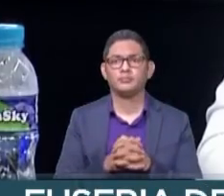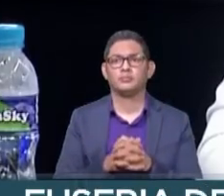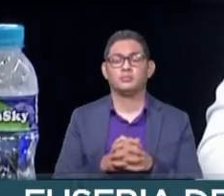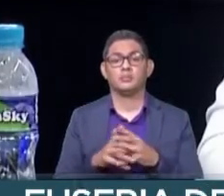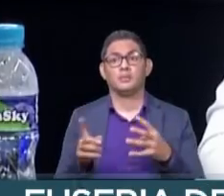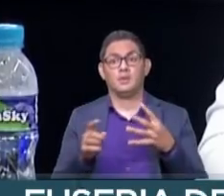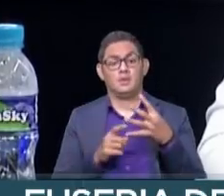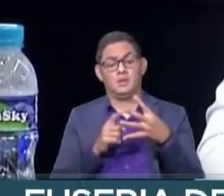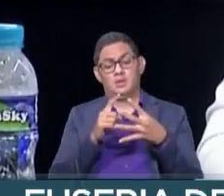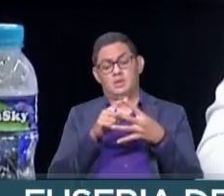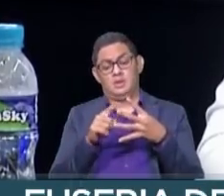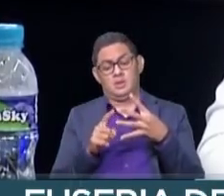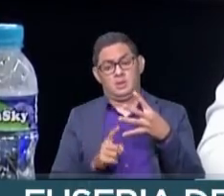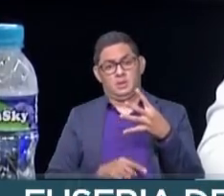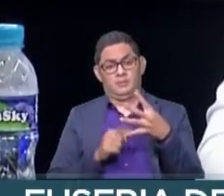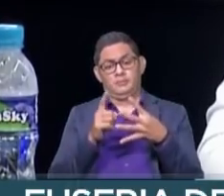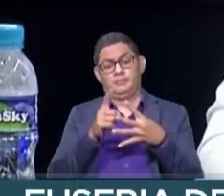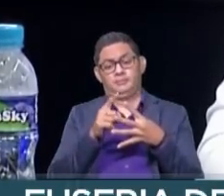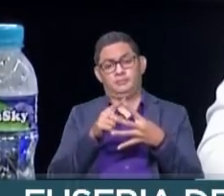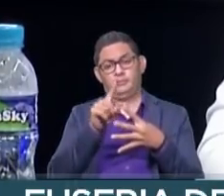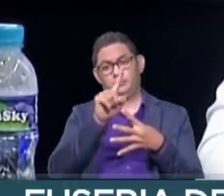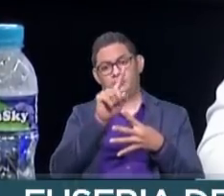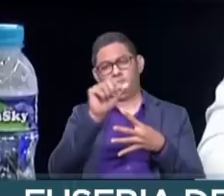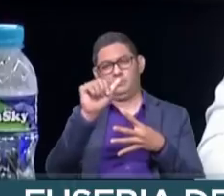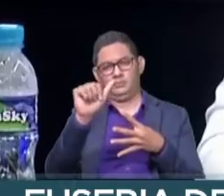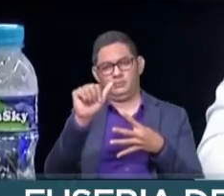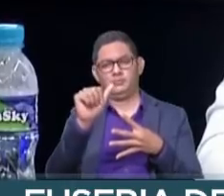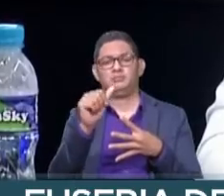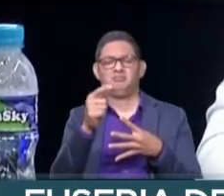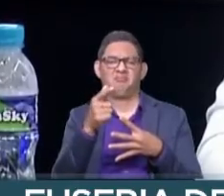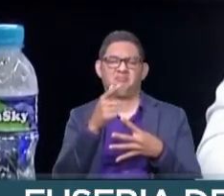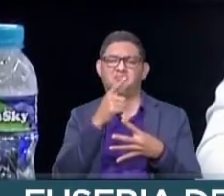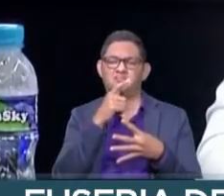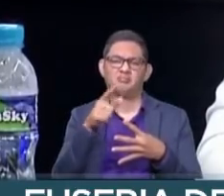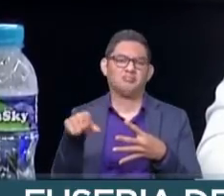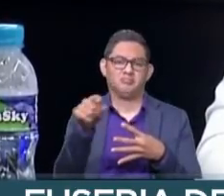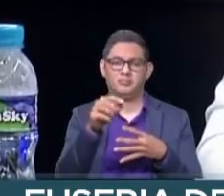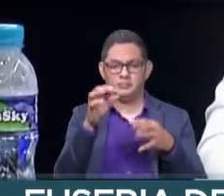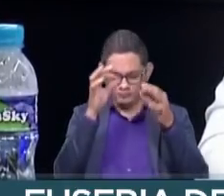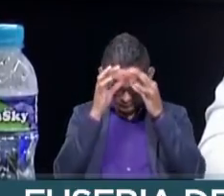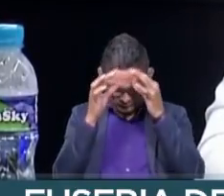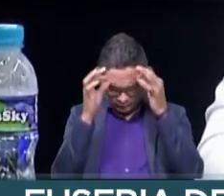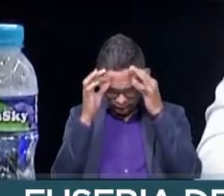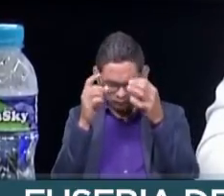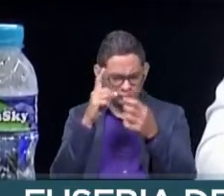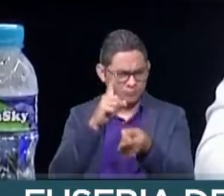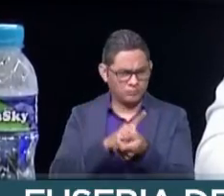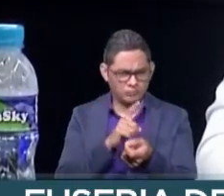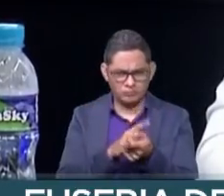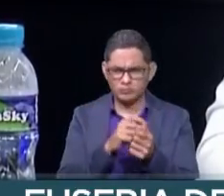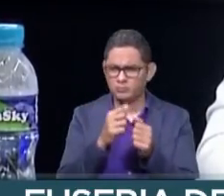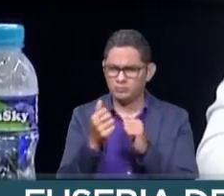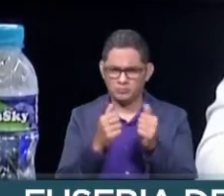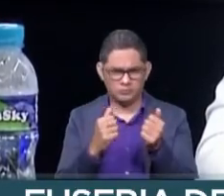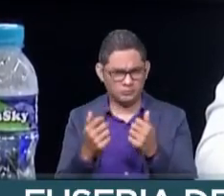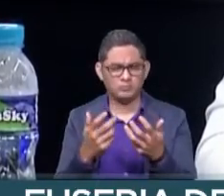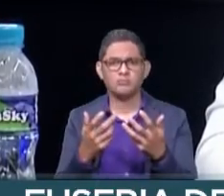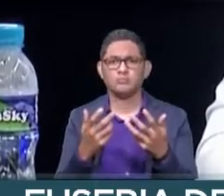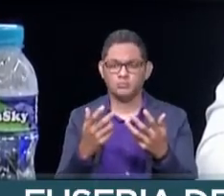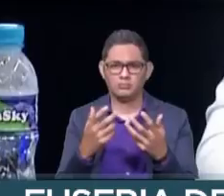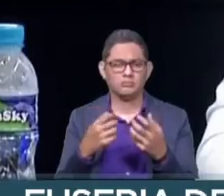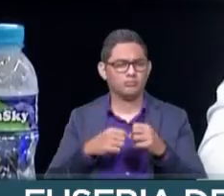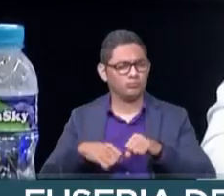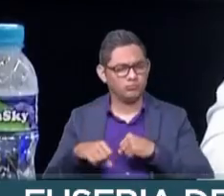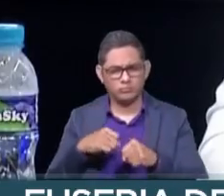1, fase 1A, ¿verdad? Donde hay diferentes grupos, es bien importante señalar